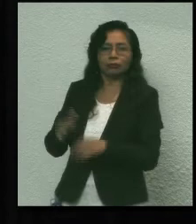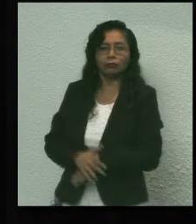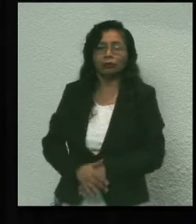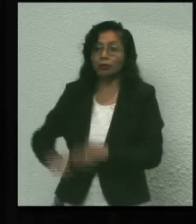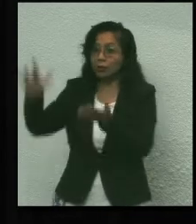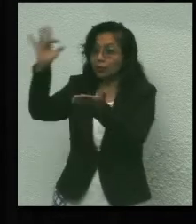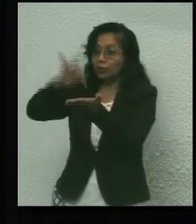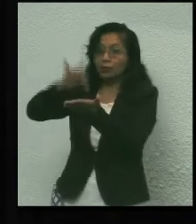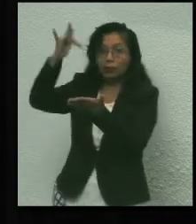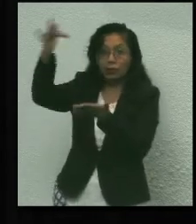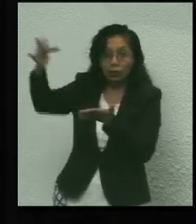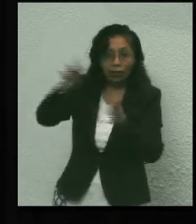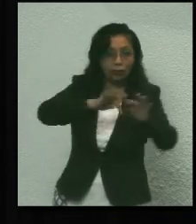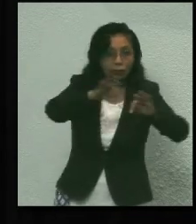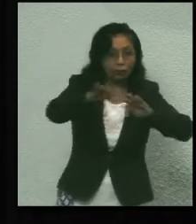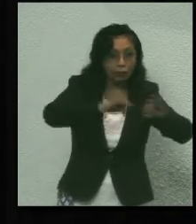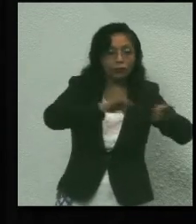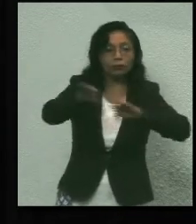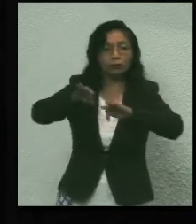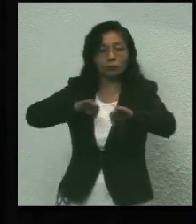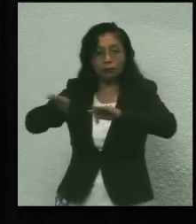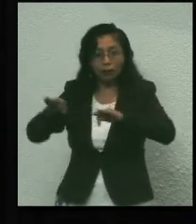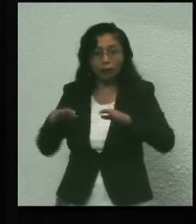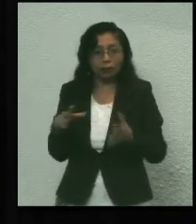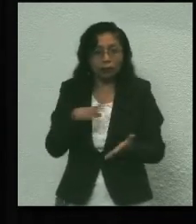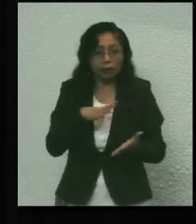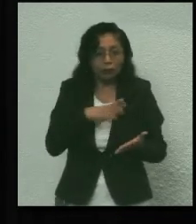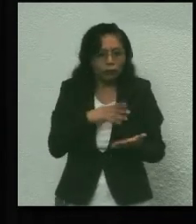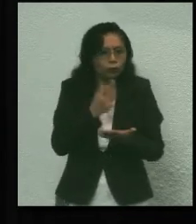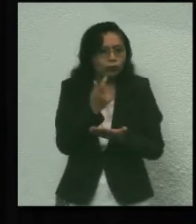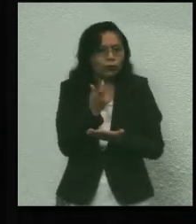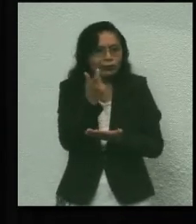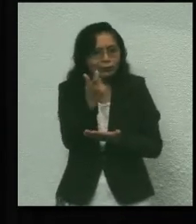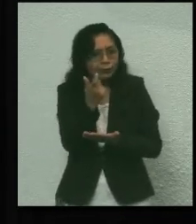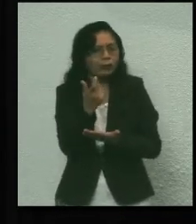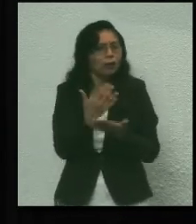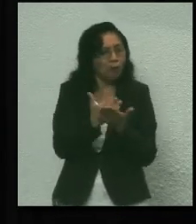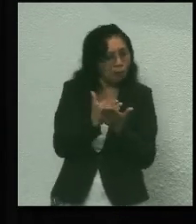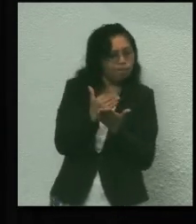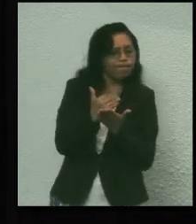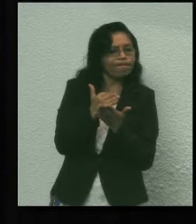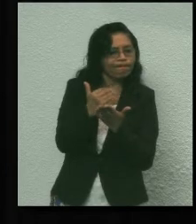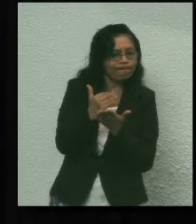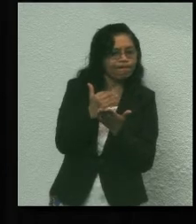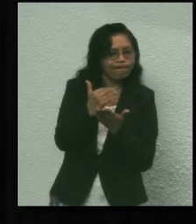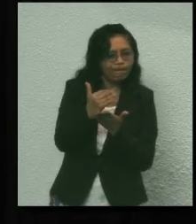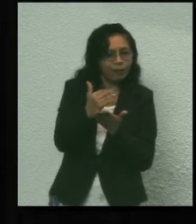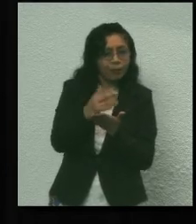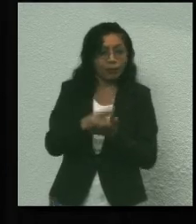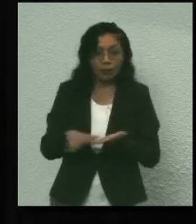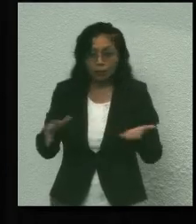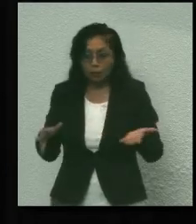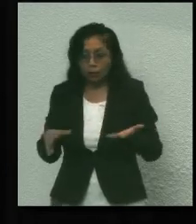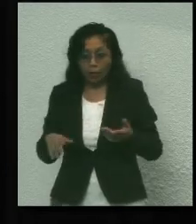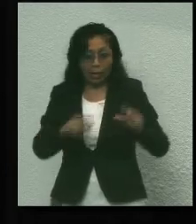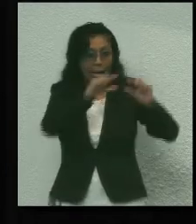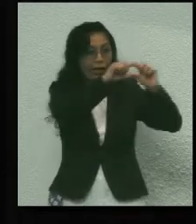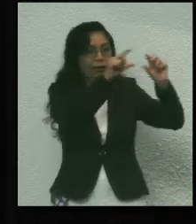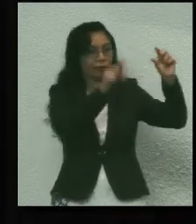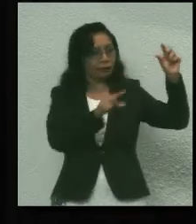Gracias a la cooperación constante tenemos una economía pujante, envidia de todo el